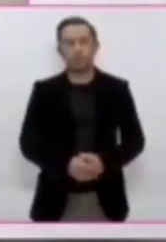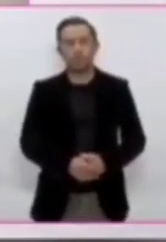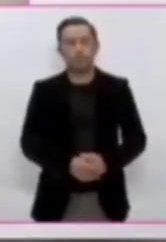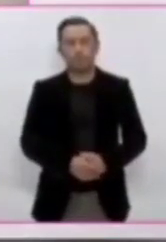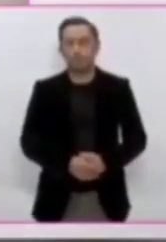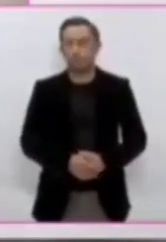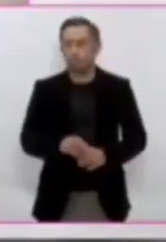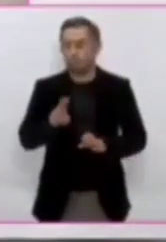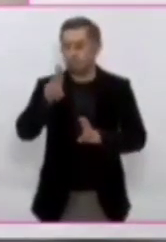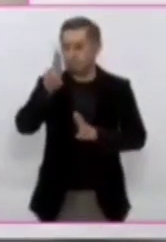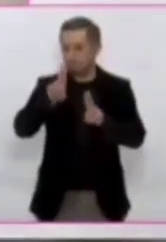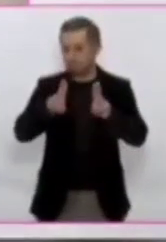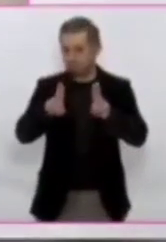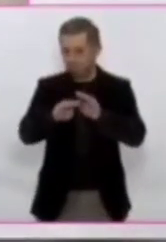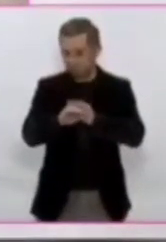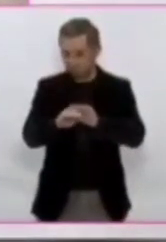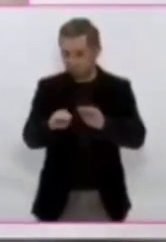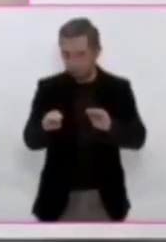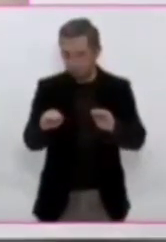Si no hay intervenciones,